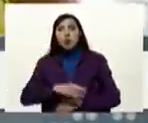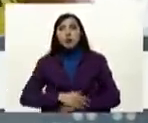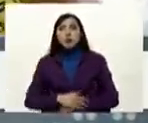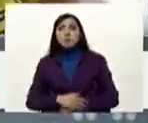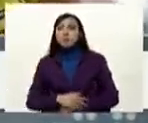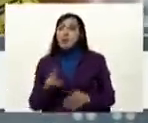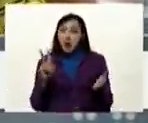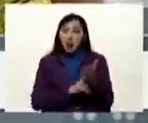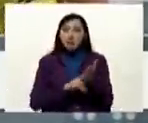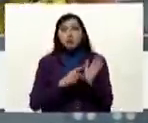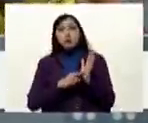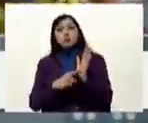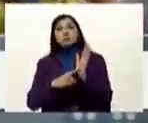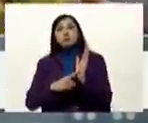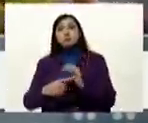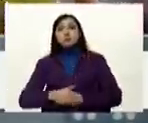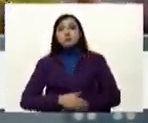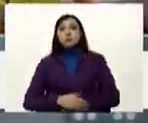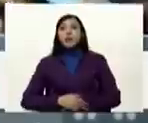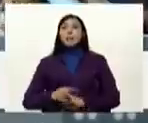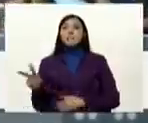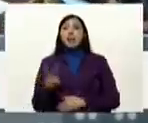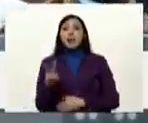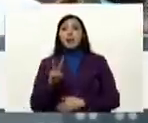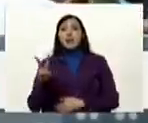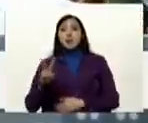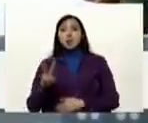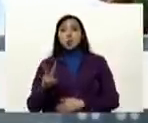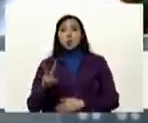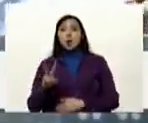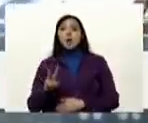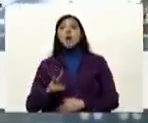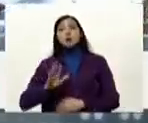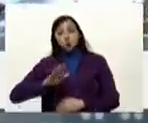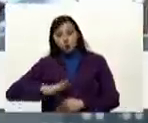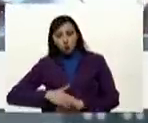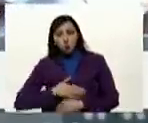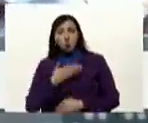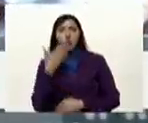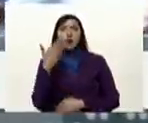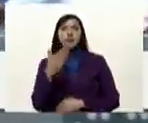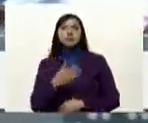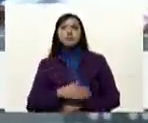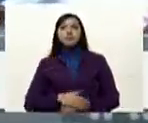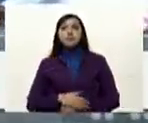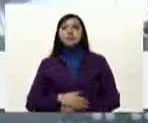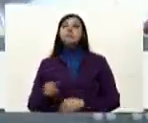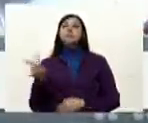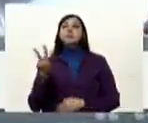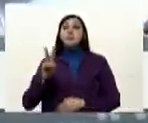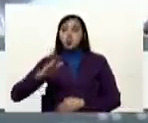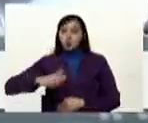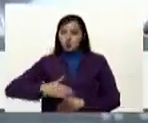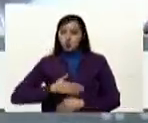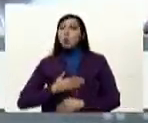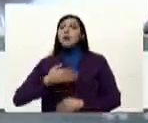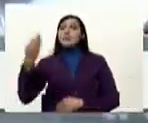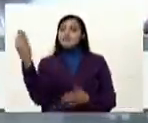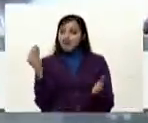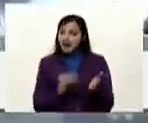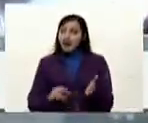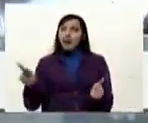es la verdad. Pero Venezuela sí se puede, Venezuela sí se puede, lo digo